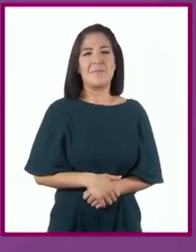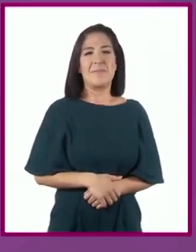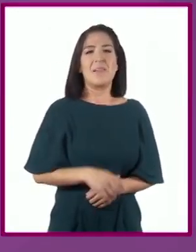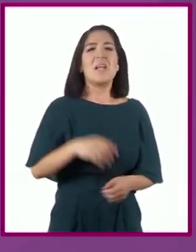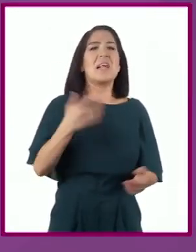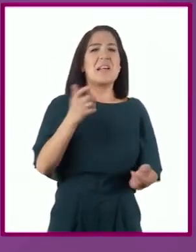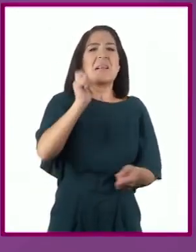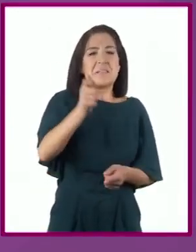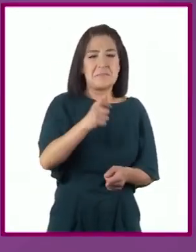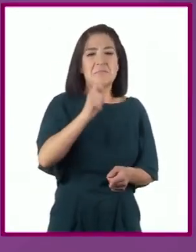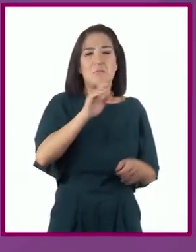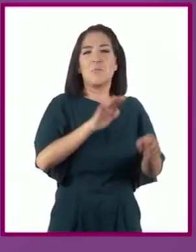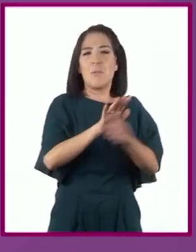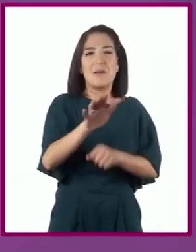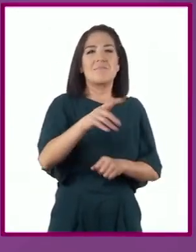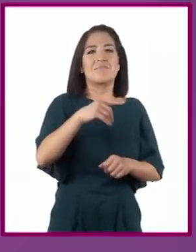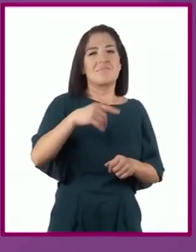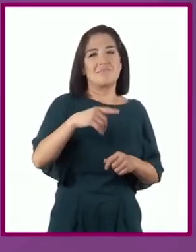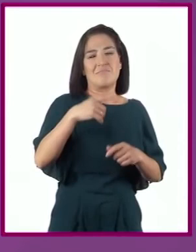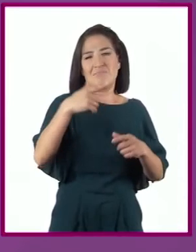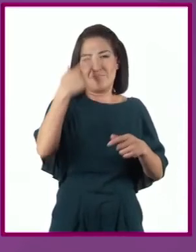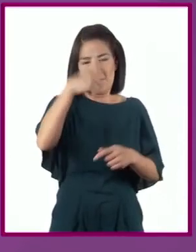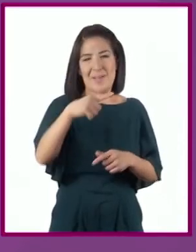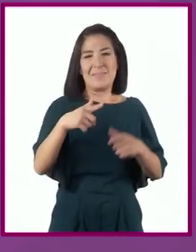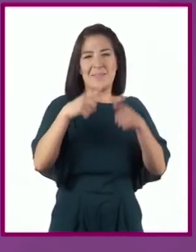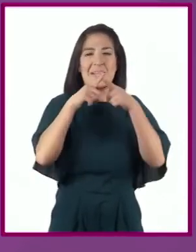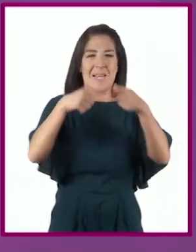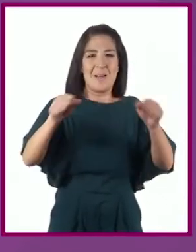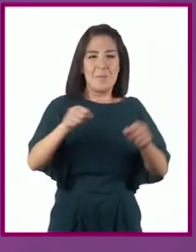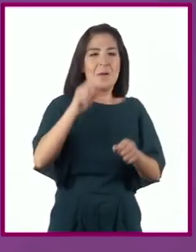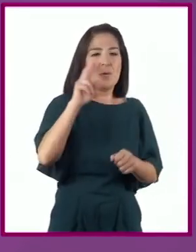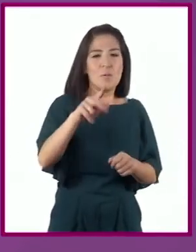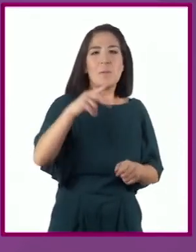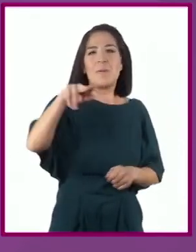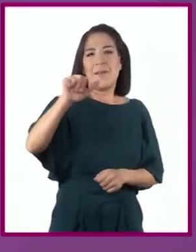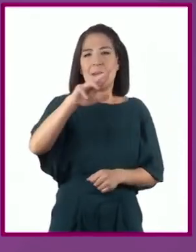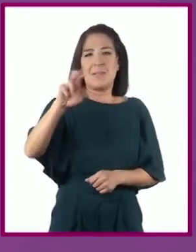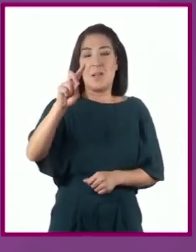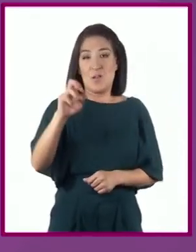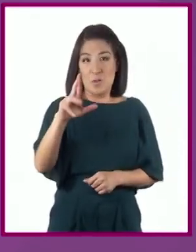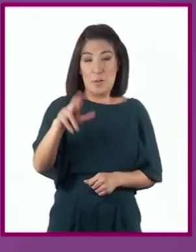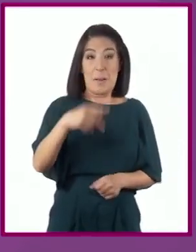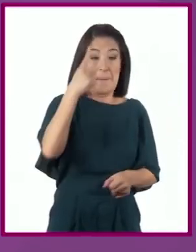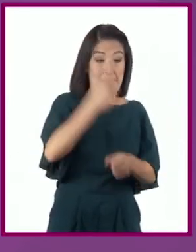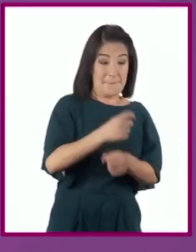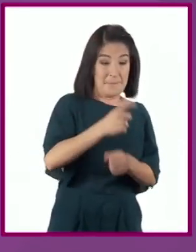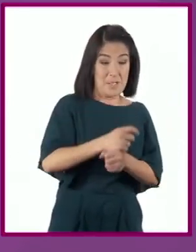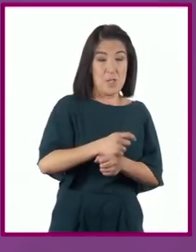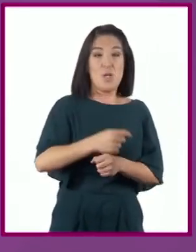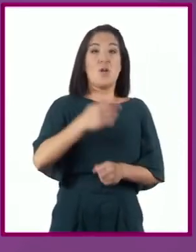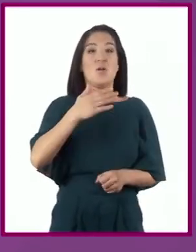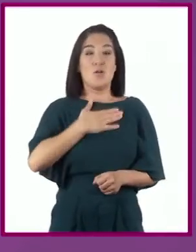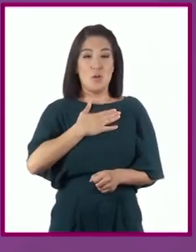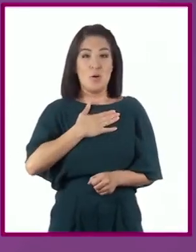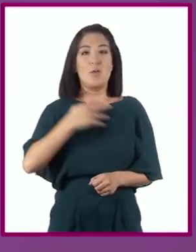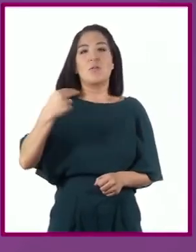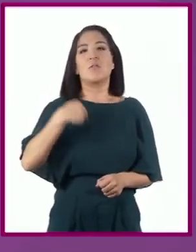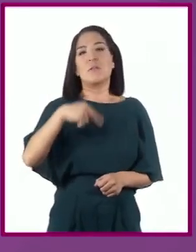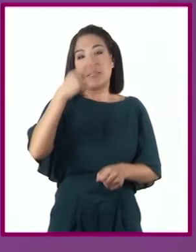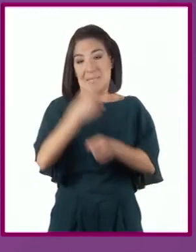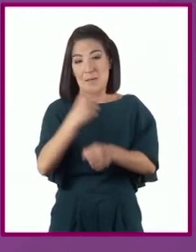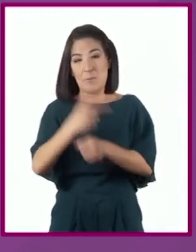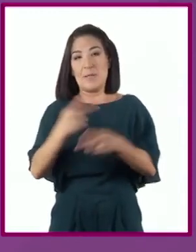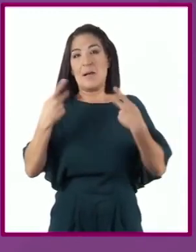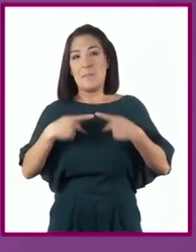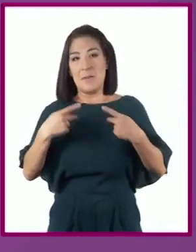persona gramatical está hecha la narración? Primera persona, yo, nosotros. Segunda persona,